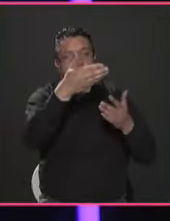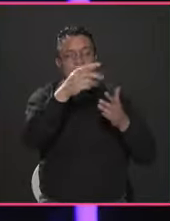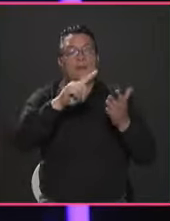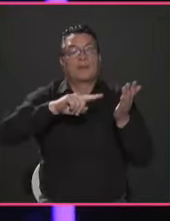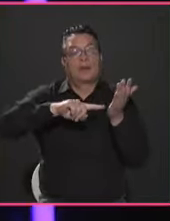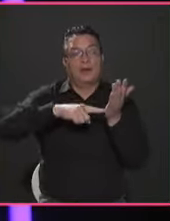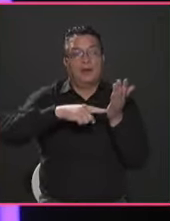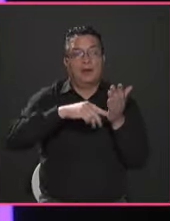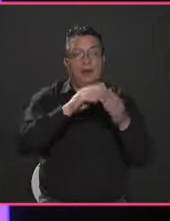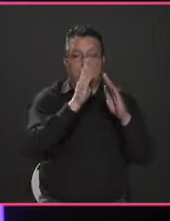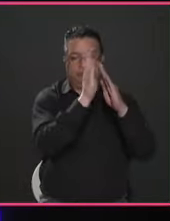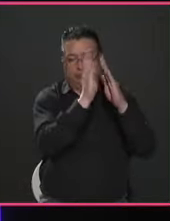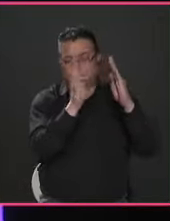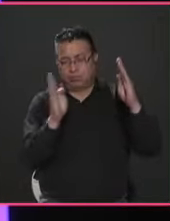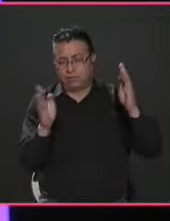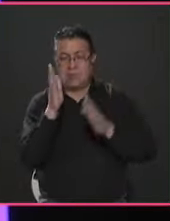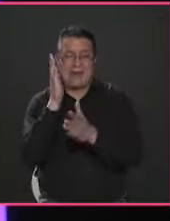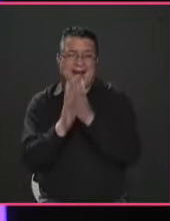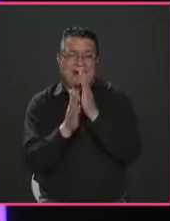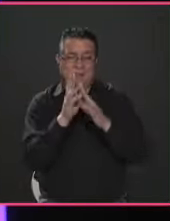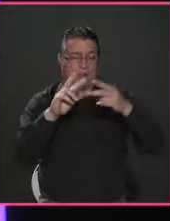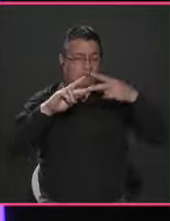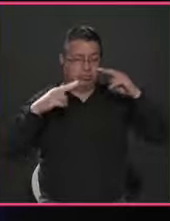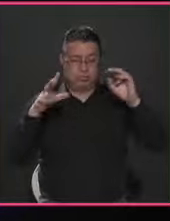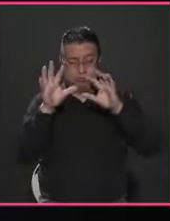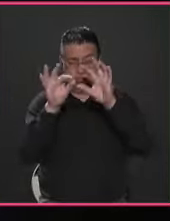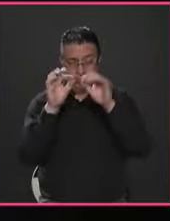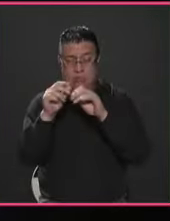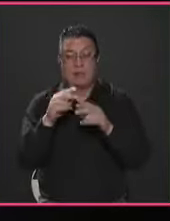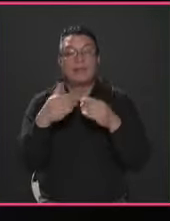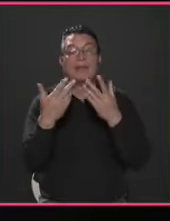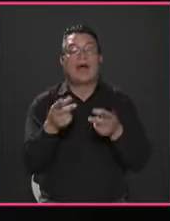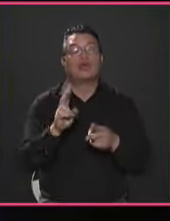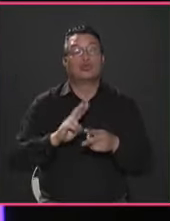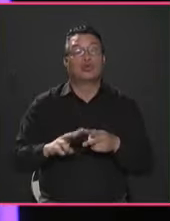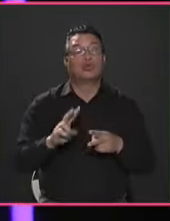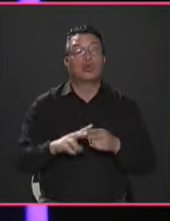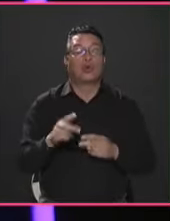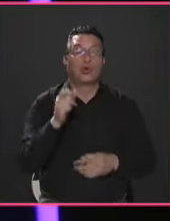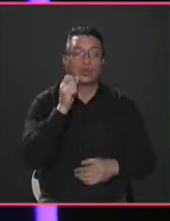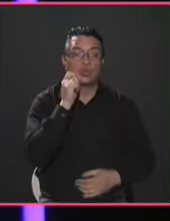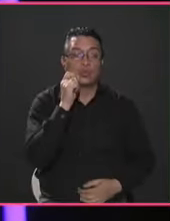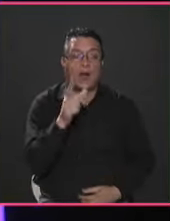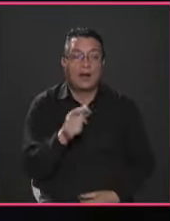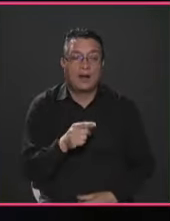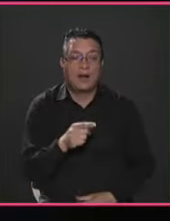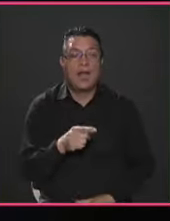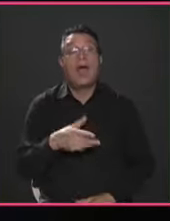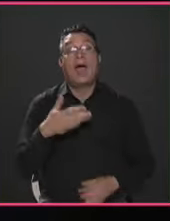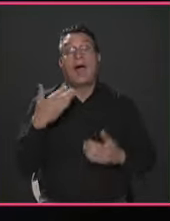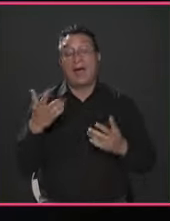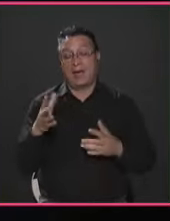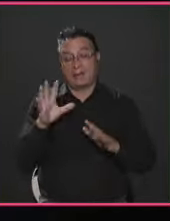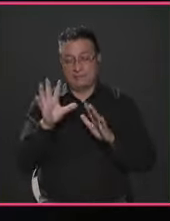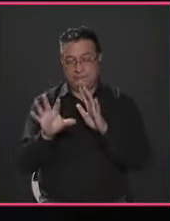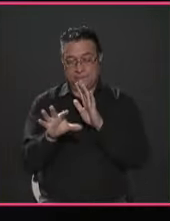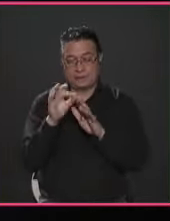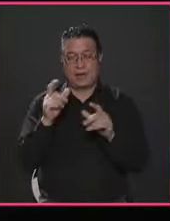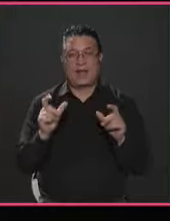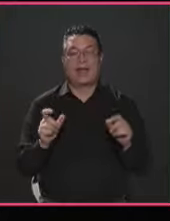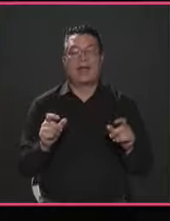tecnología de secuenciación de tercera generación en favor de solucionarlo y es así como llegamos a el